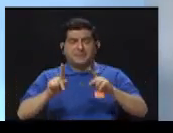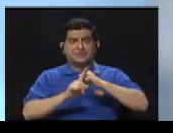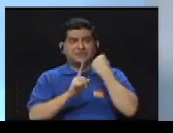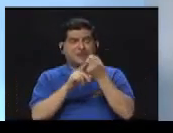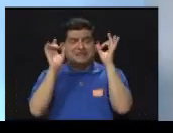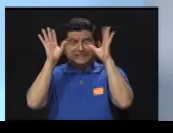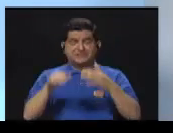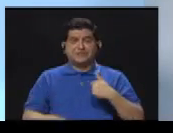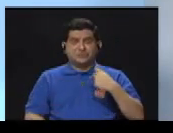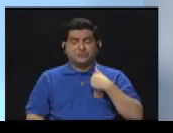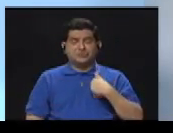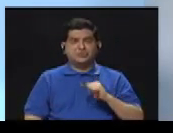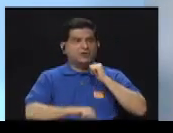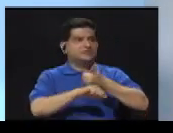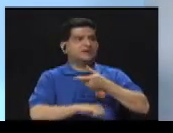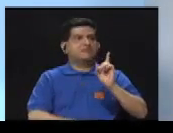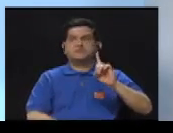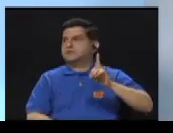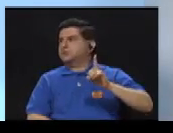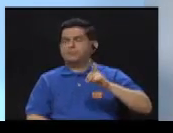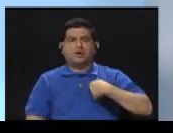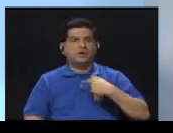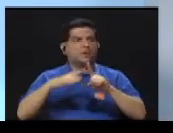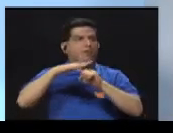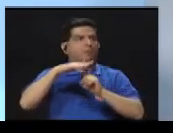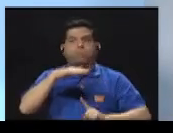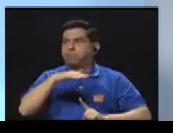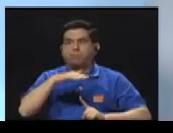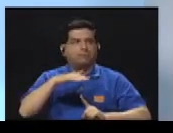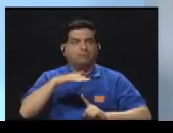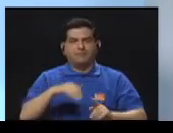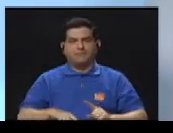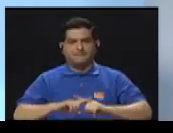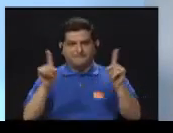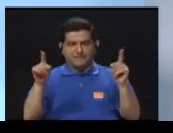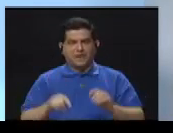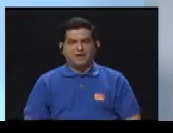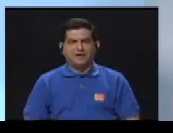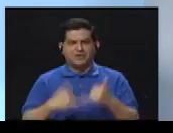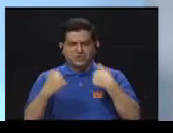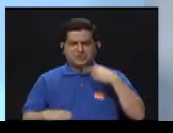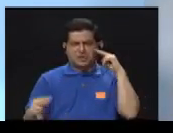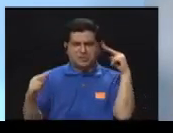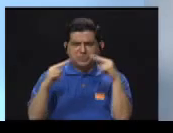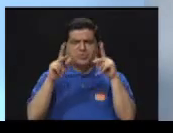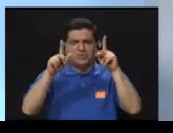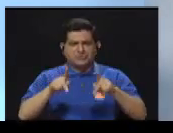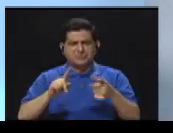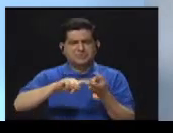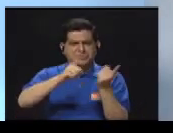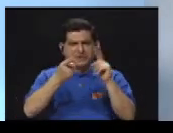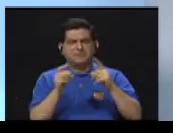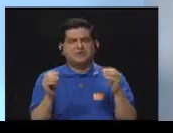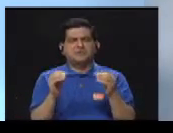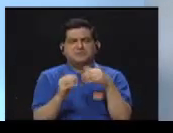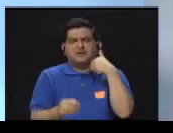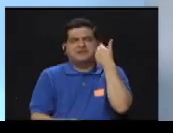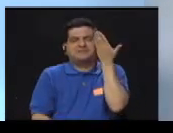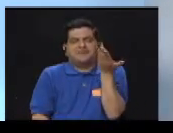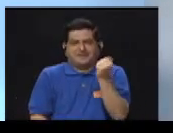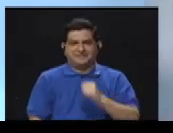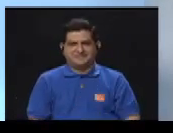un desastre, digamos, como ubicándome geográficamente, me perdía siempre. Pero una vez que uno conoce gente, hace amigos, se hace todo